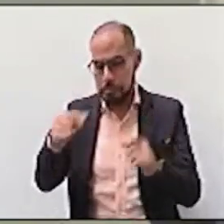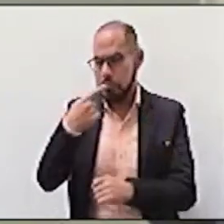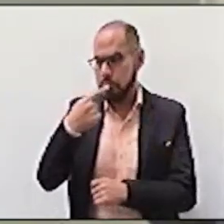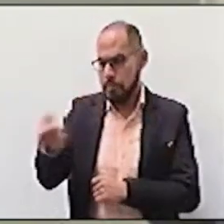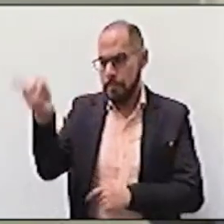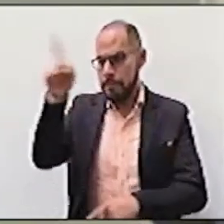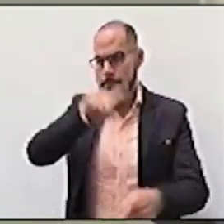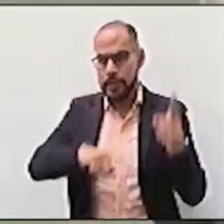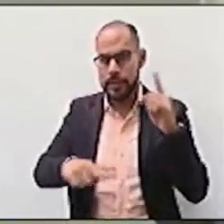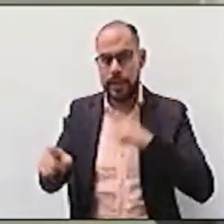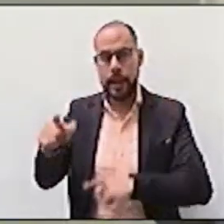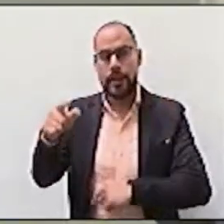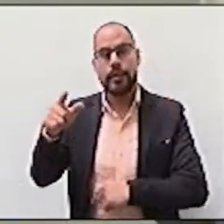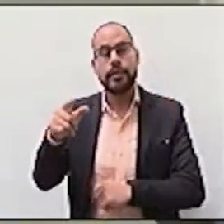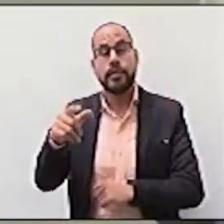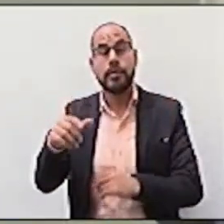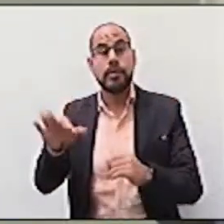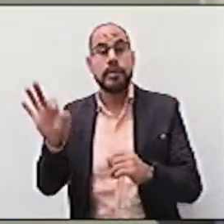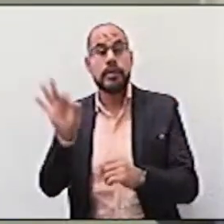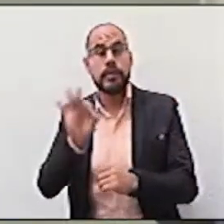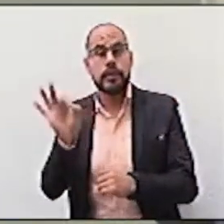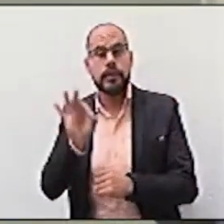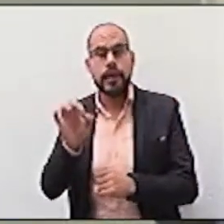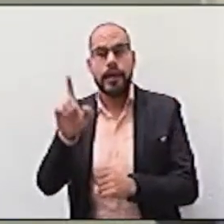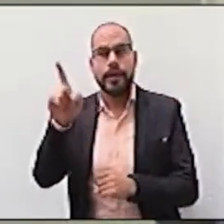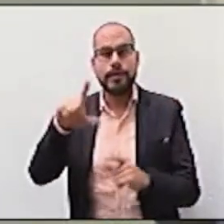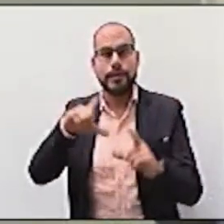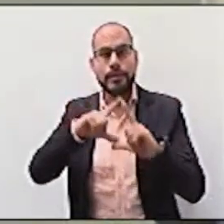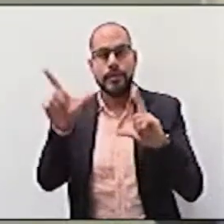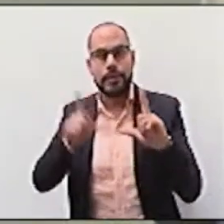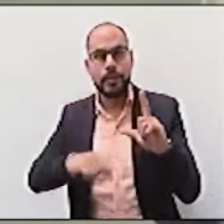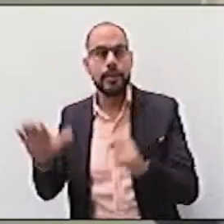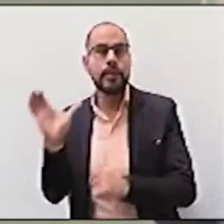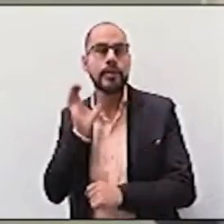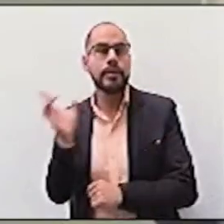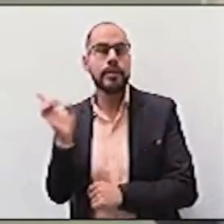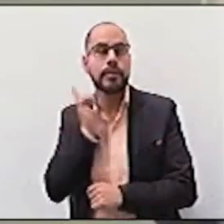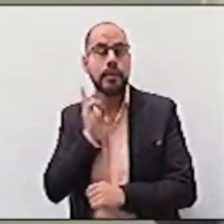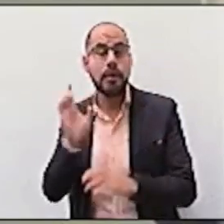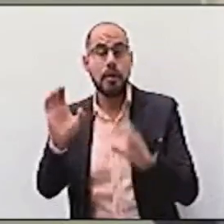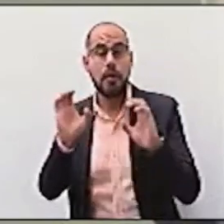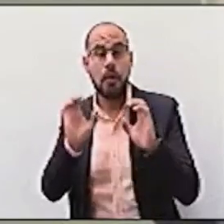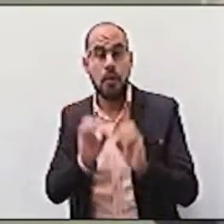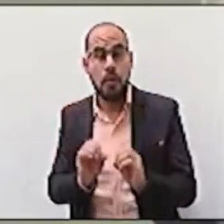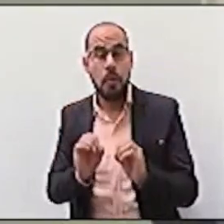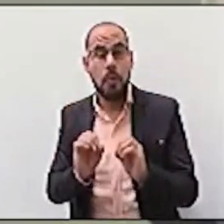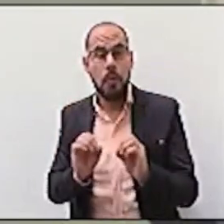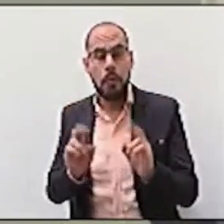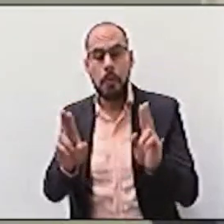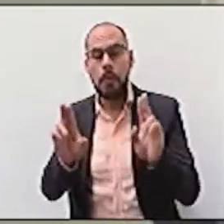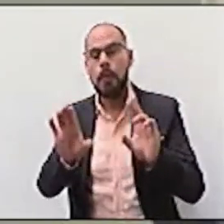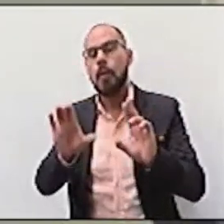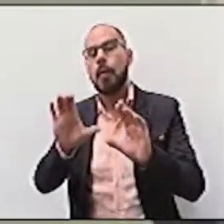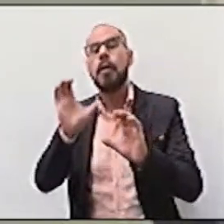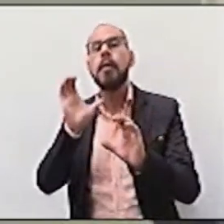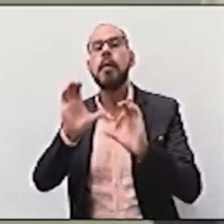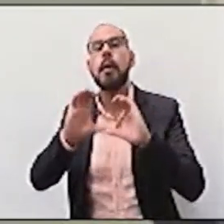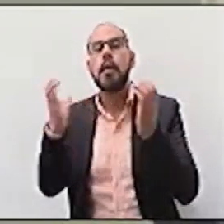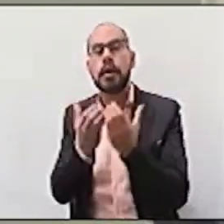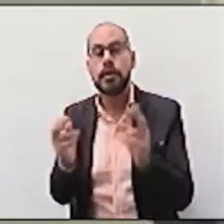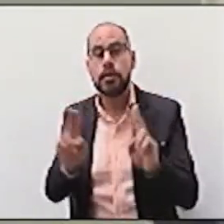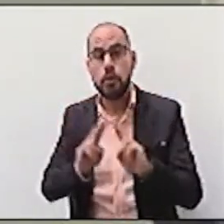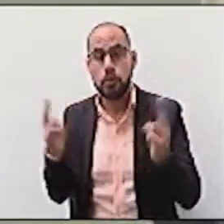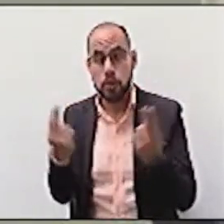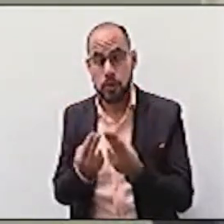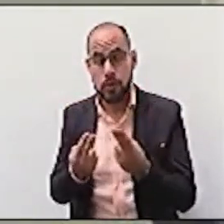a la Cámara o al Congreso de la Unión. Ahora son otros tiempos y el presidente de